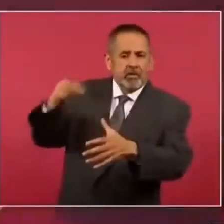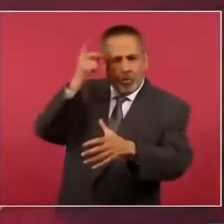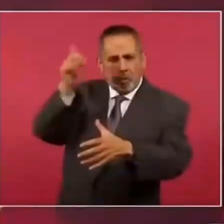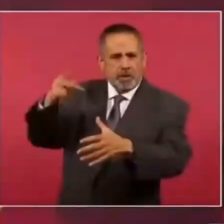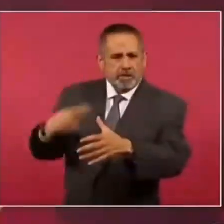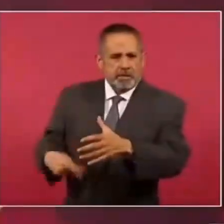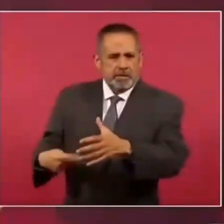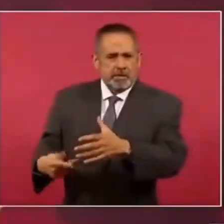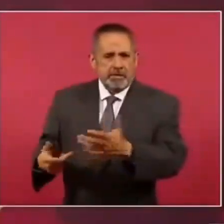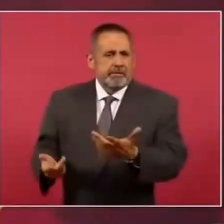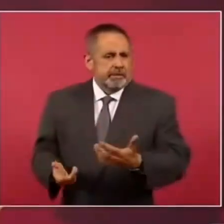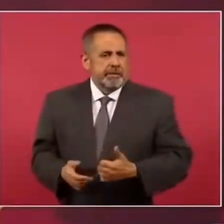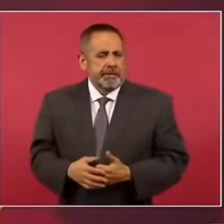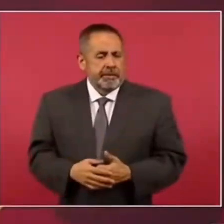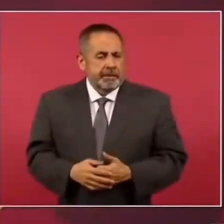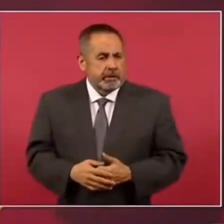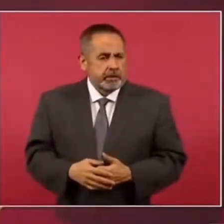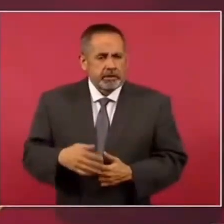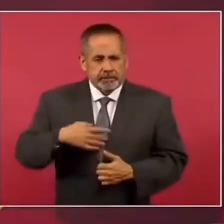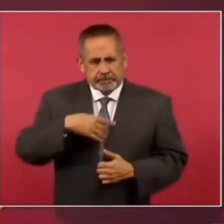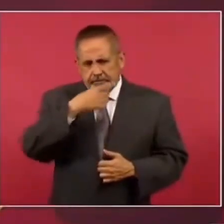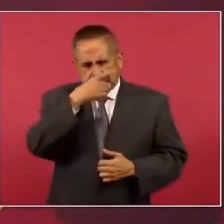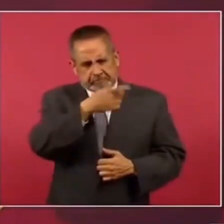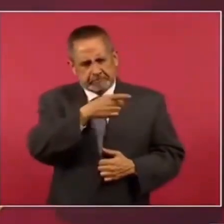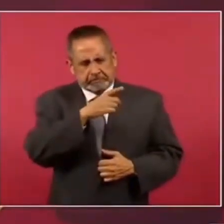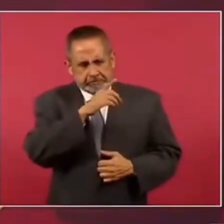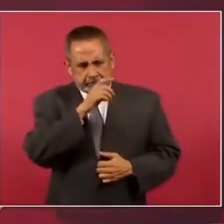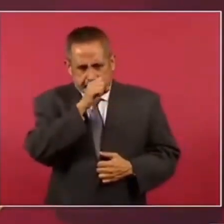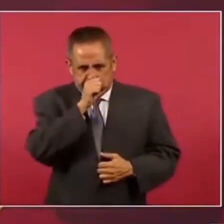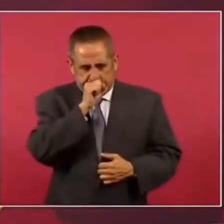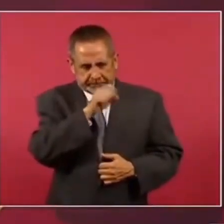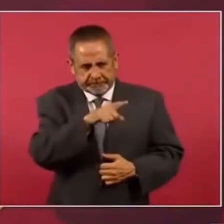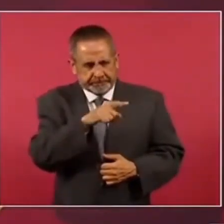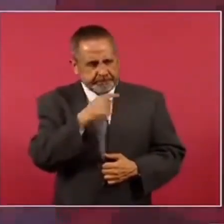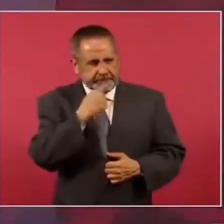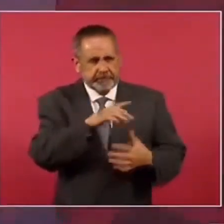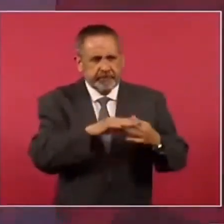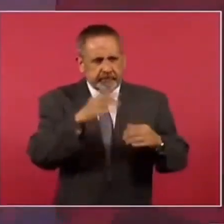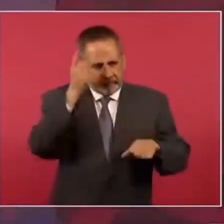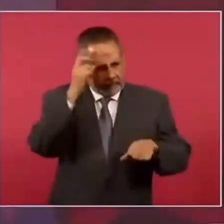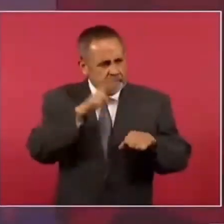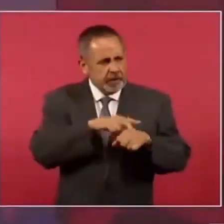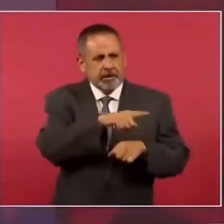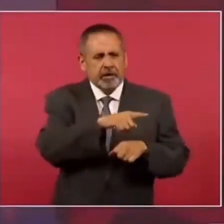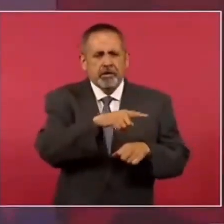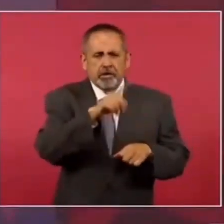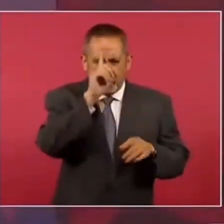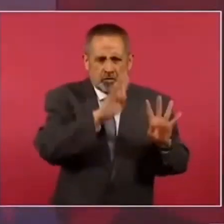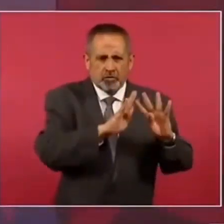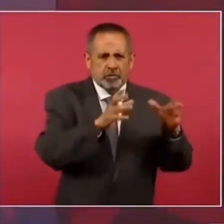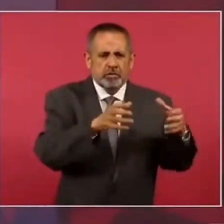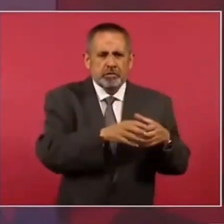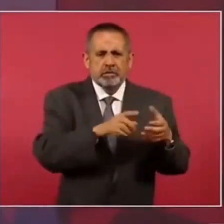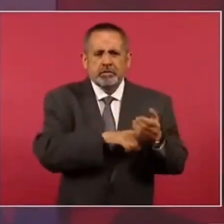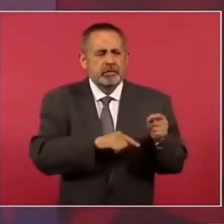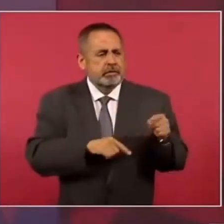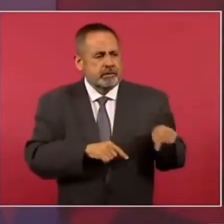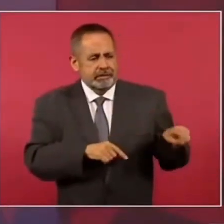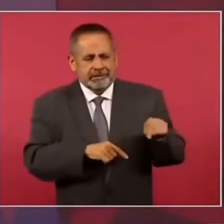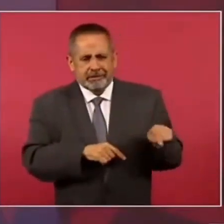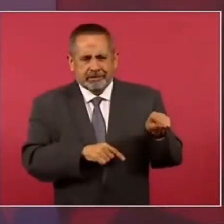Y se lo dije al director, presidente del Consejo